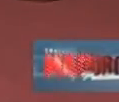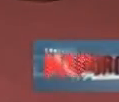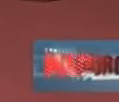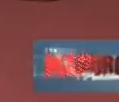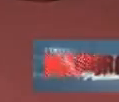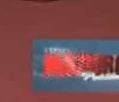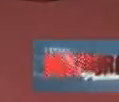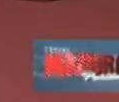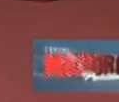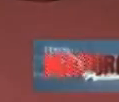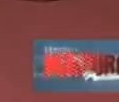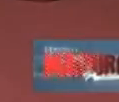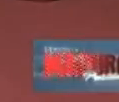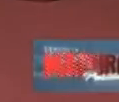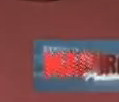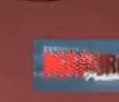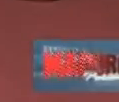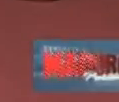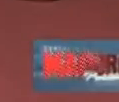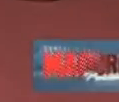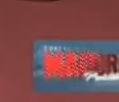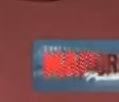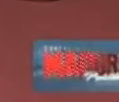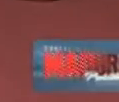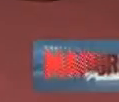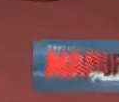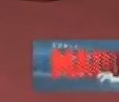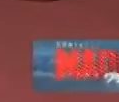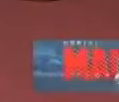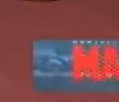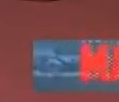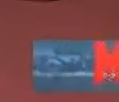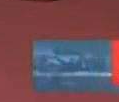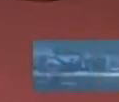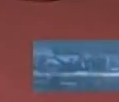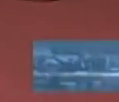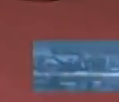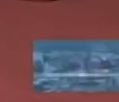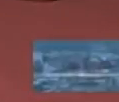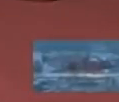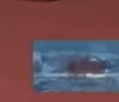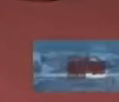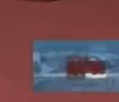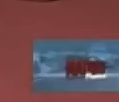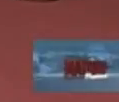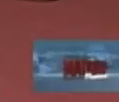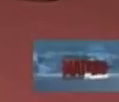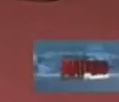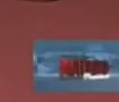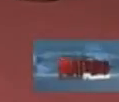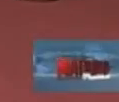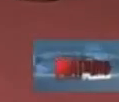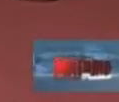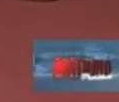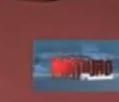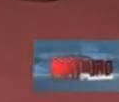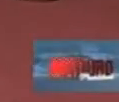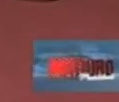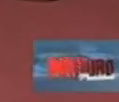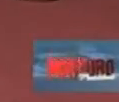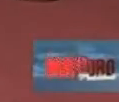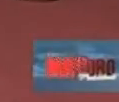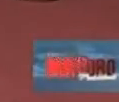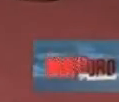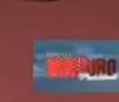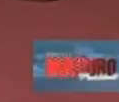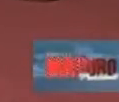saludos a Felipe y a, bueno, a todo el pueblo de España. Bueno, fue un buen momento allí con el pueblo, mira,